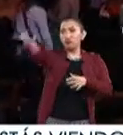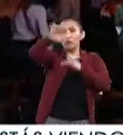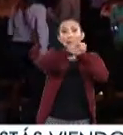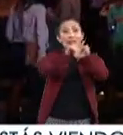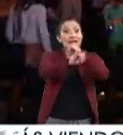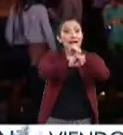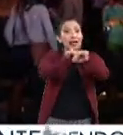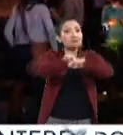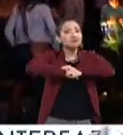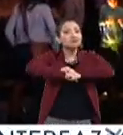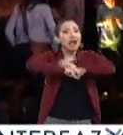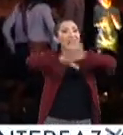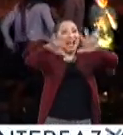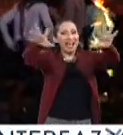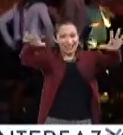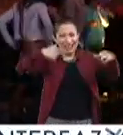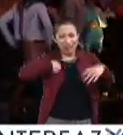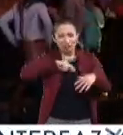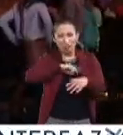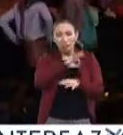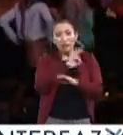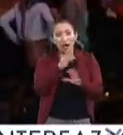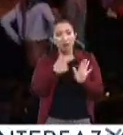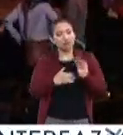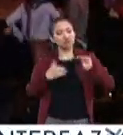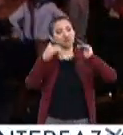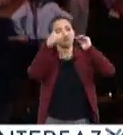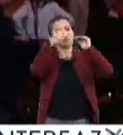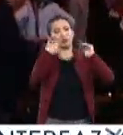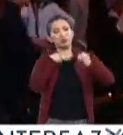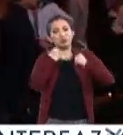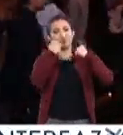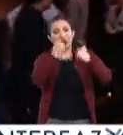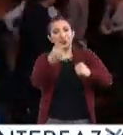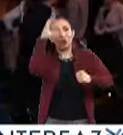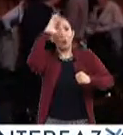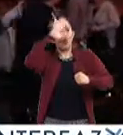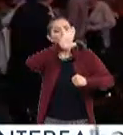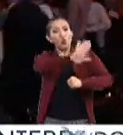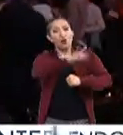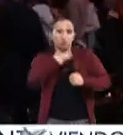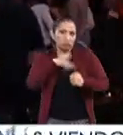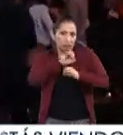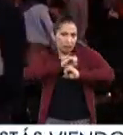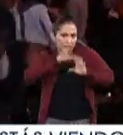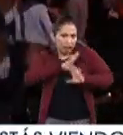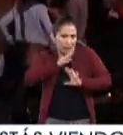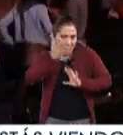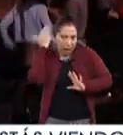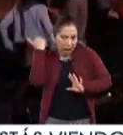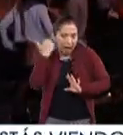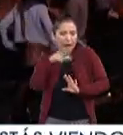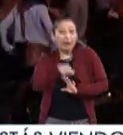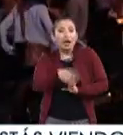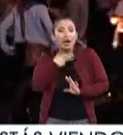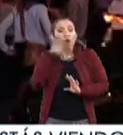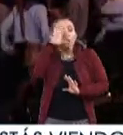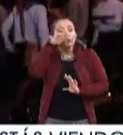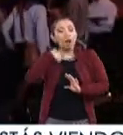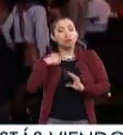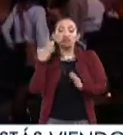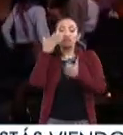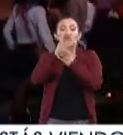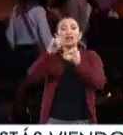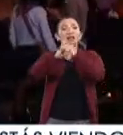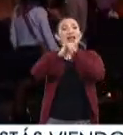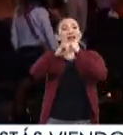redes. Vamos a posicionarnos como una potencia cultural, que lo somos, pero también una potencia cultural en nuestra